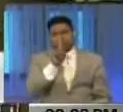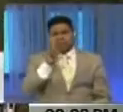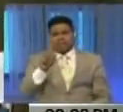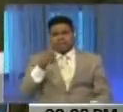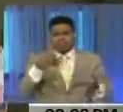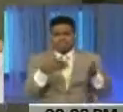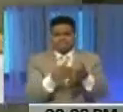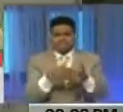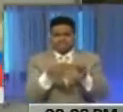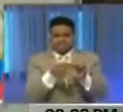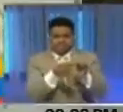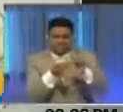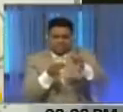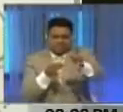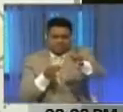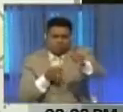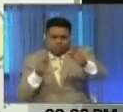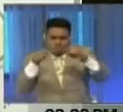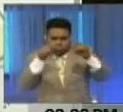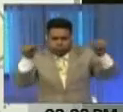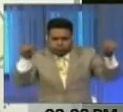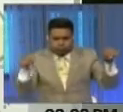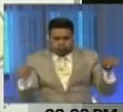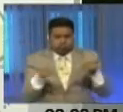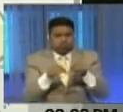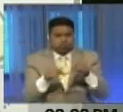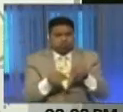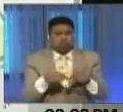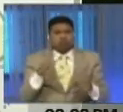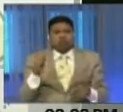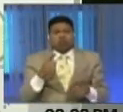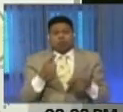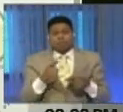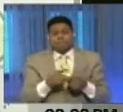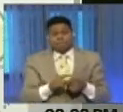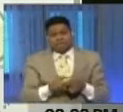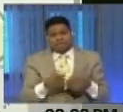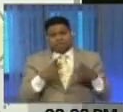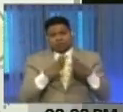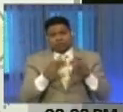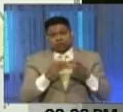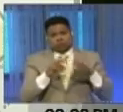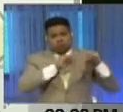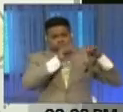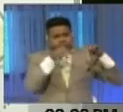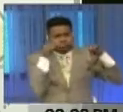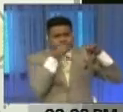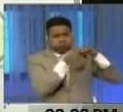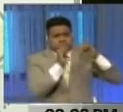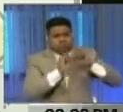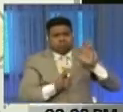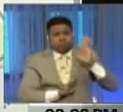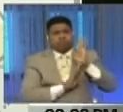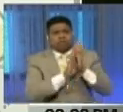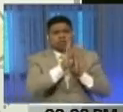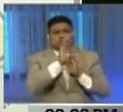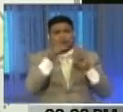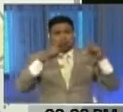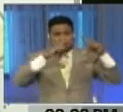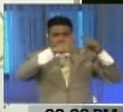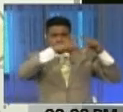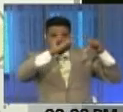111.843.70 kilómetros cuadrados, sino que son para la minería, es para el desarrollo integral económico de la nación. Por